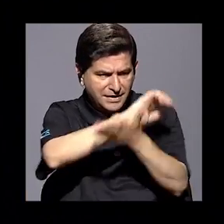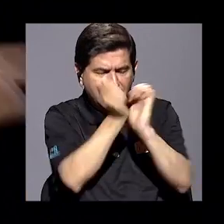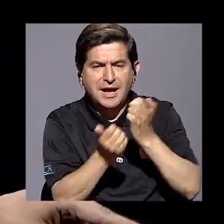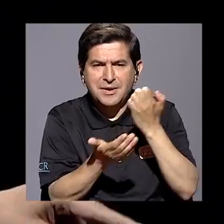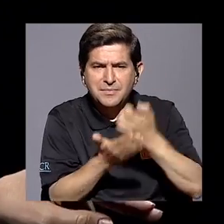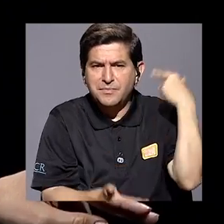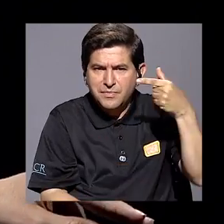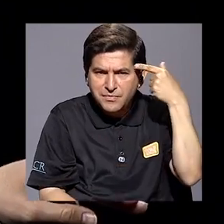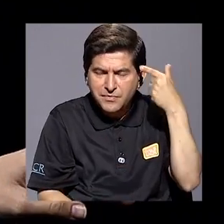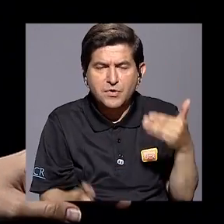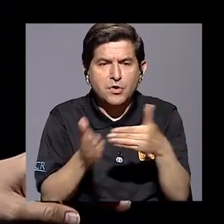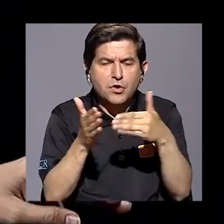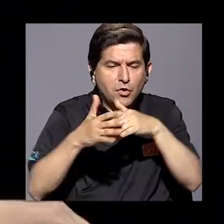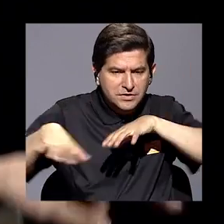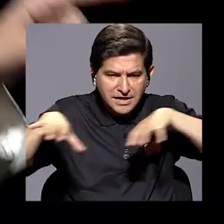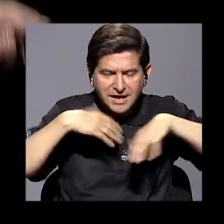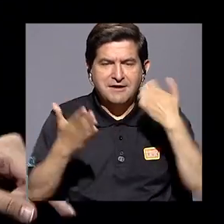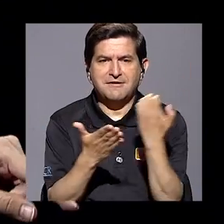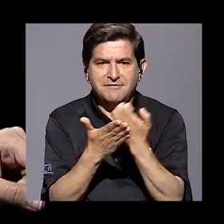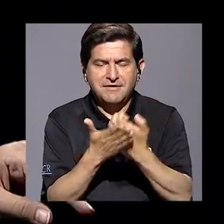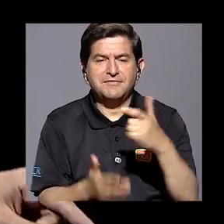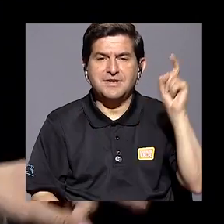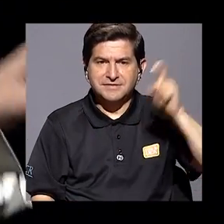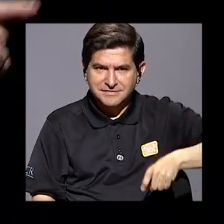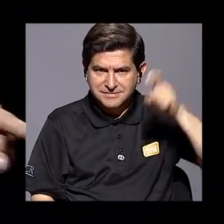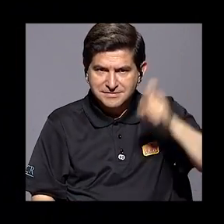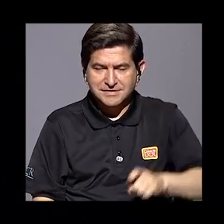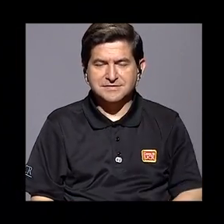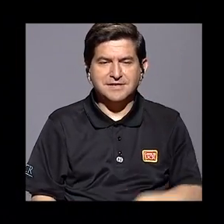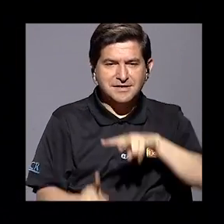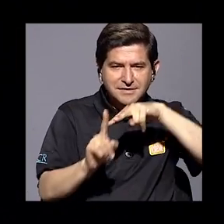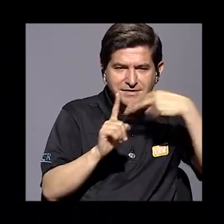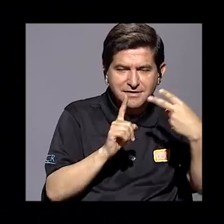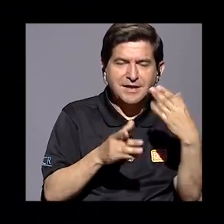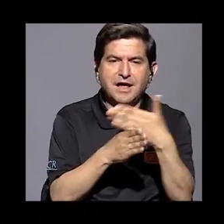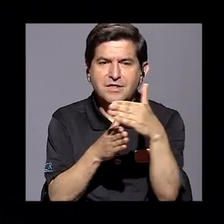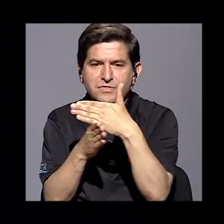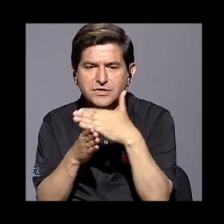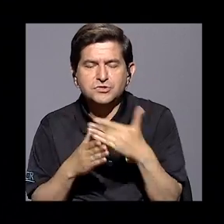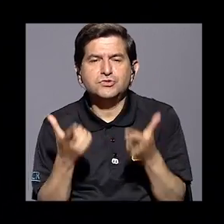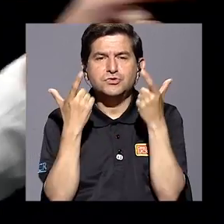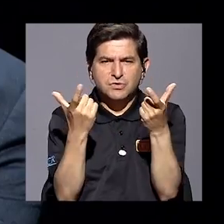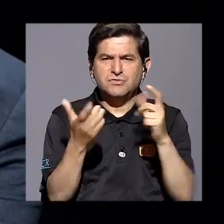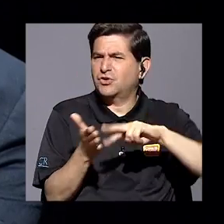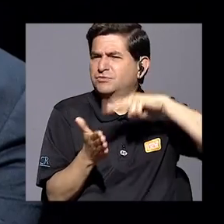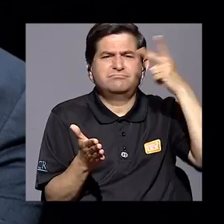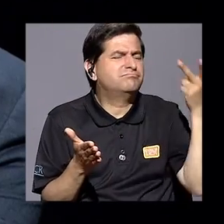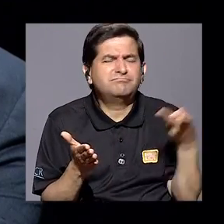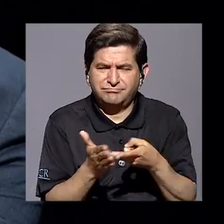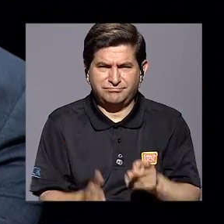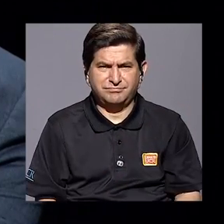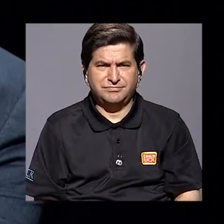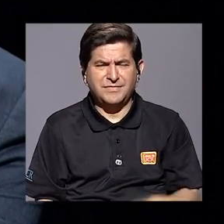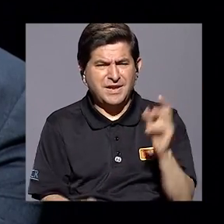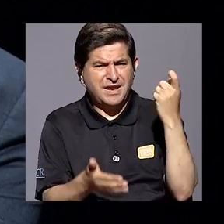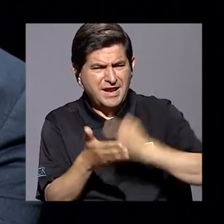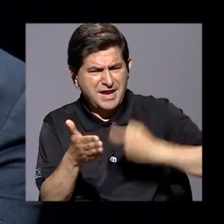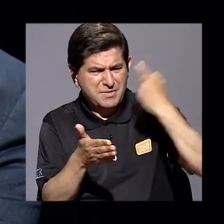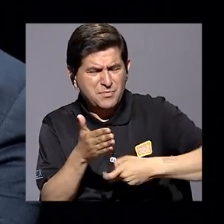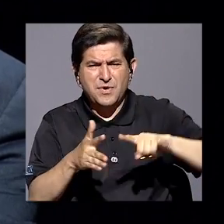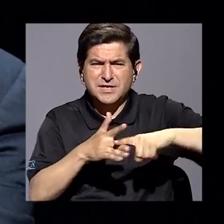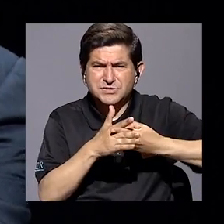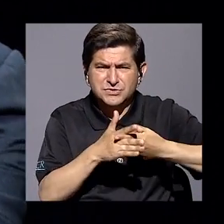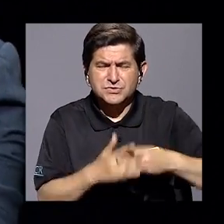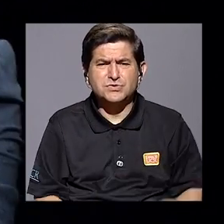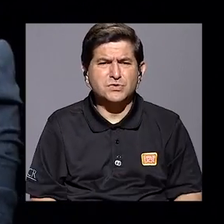fiscal y por eso la reactivación económica tienen que pasar por la perspectiva de la distribución de riqueza qué significa eso porque los impuestos son un mecanismo